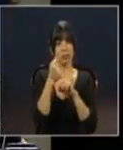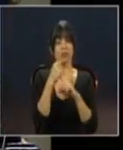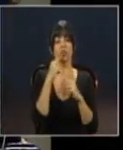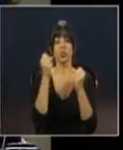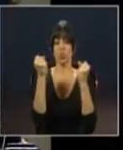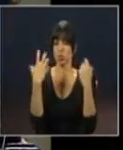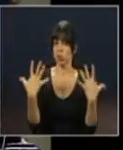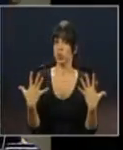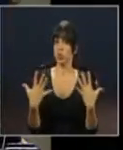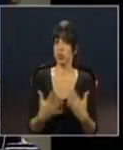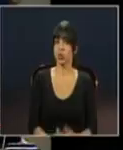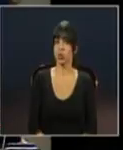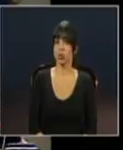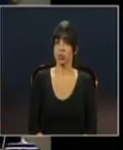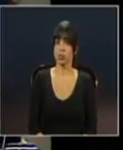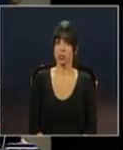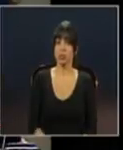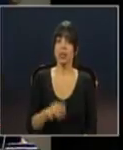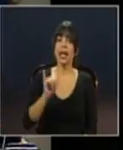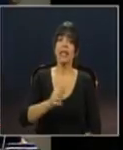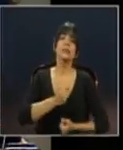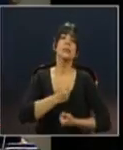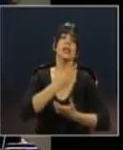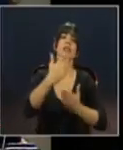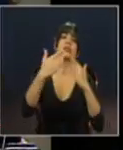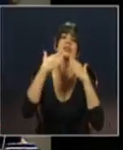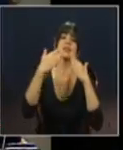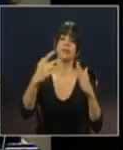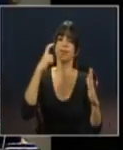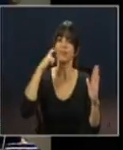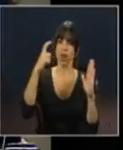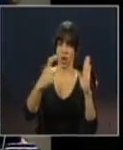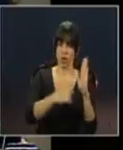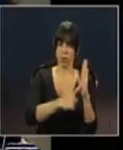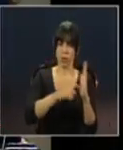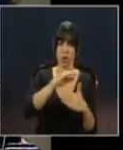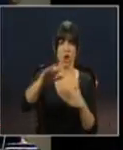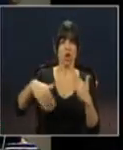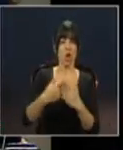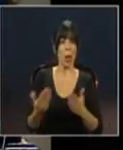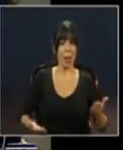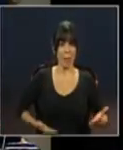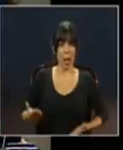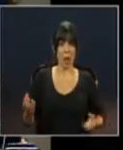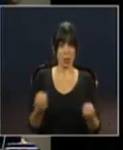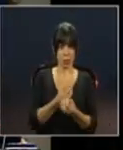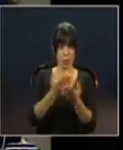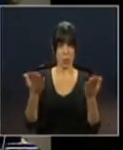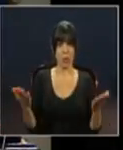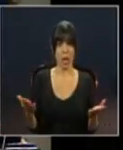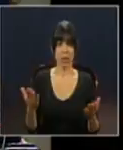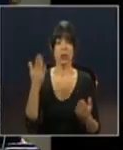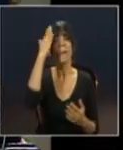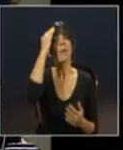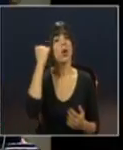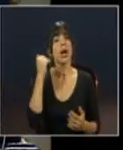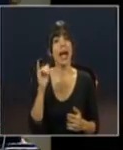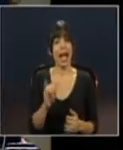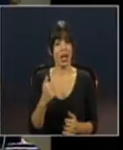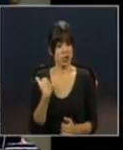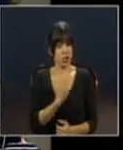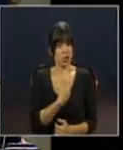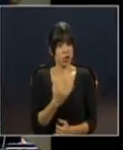muchos. Esta expresión de gratitud y reconocimiento a las y los empleados públicos, porque eso es lo que